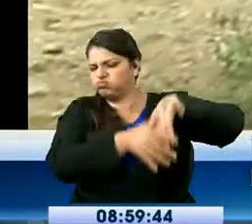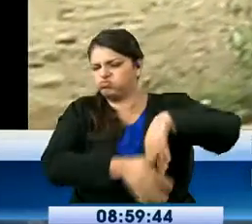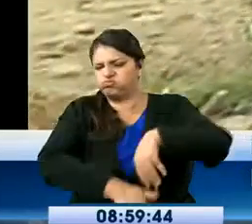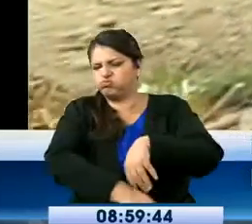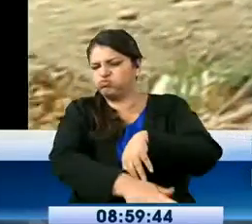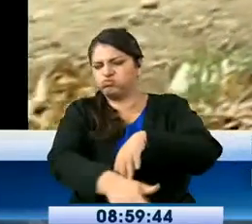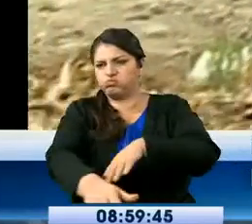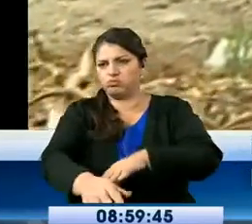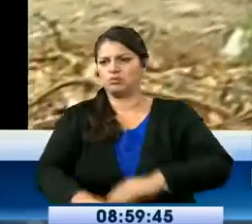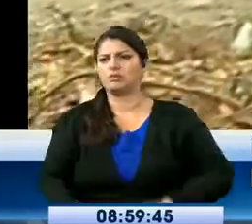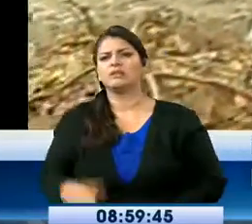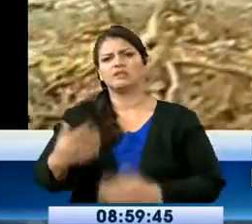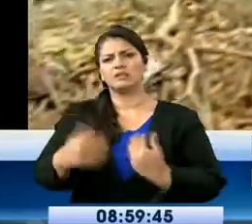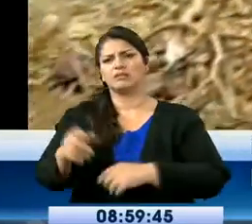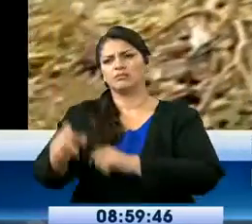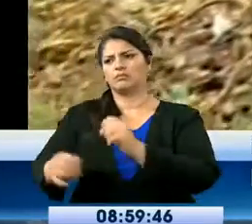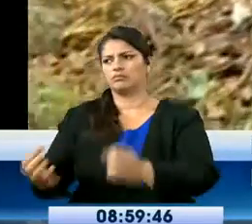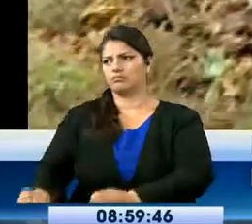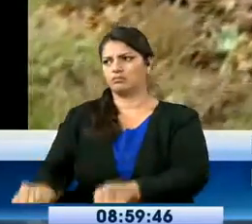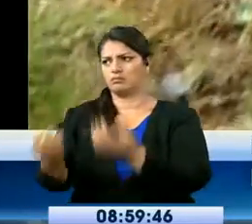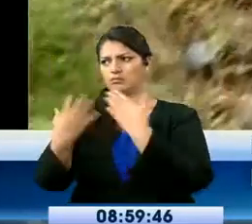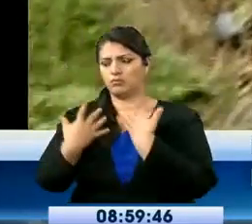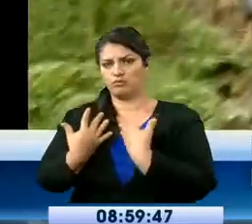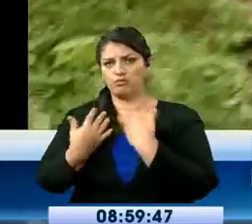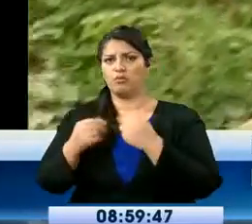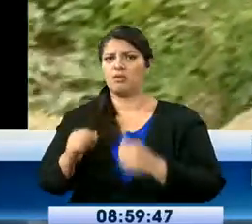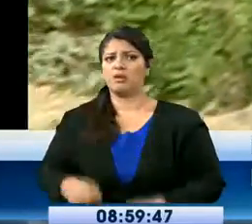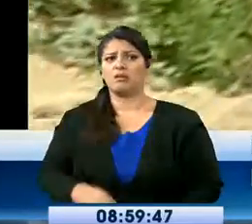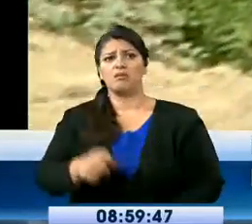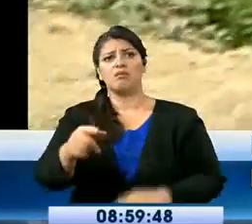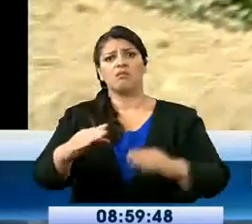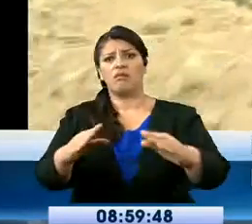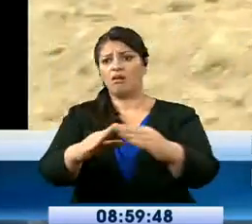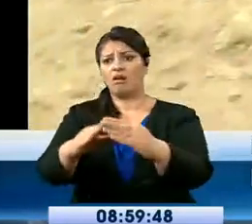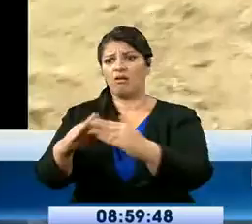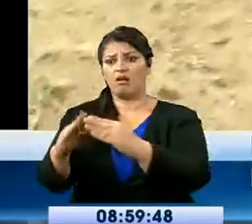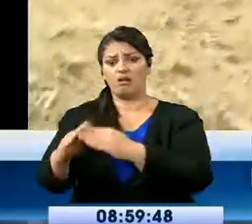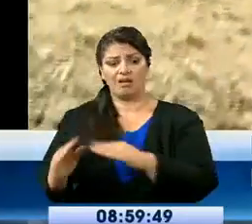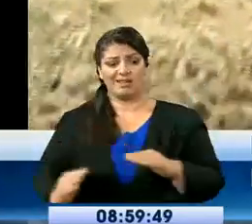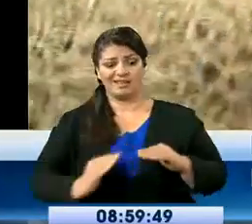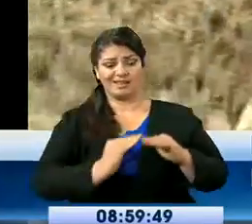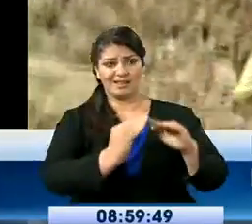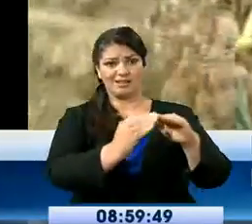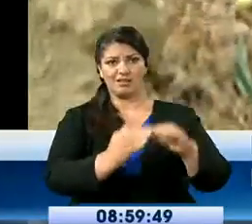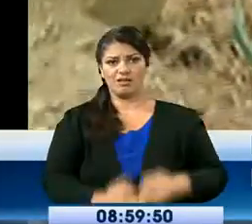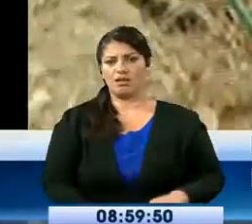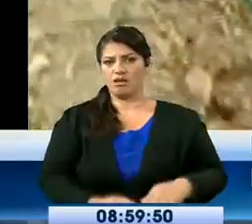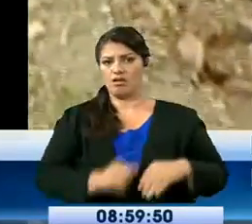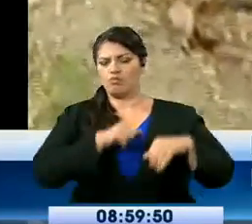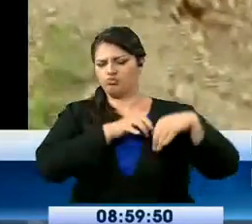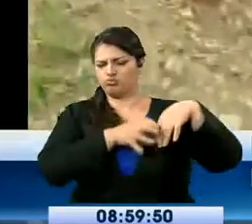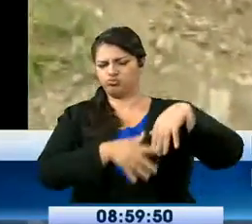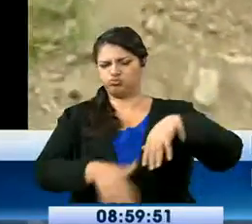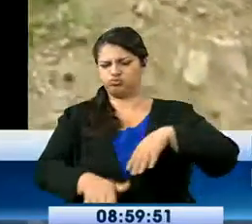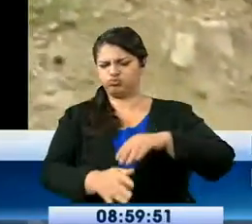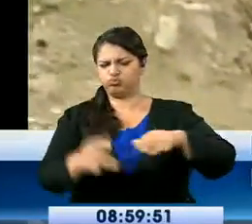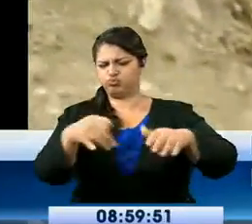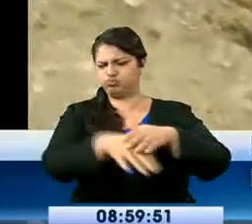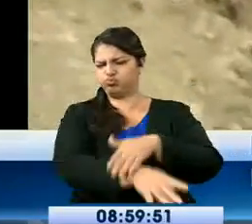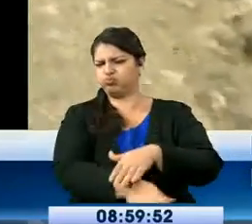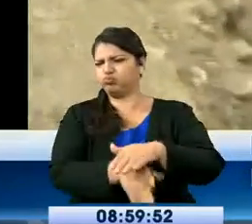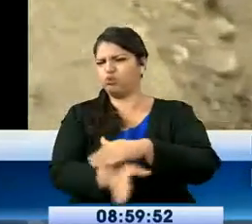ha metido el agua a las casas, han perdido cosas y temen perder lo más importante, la vida,